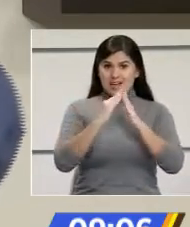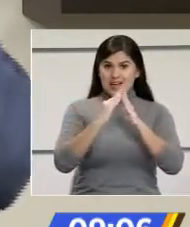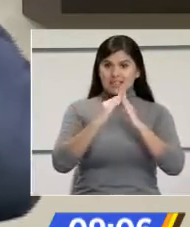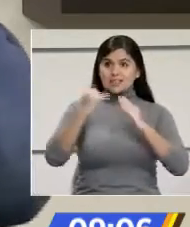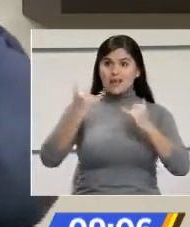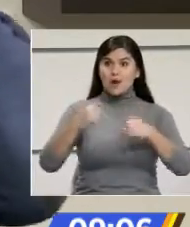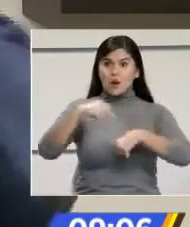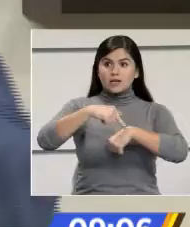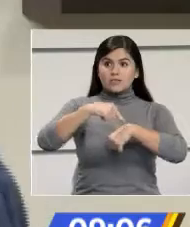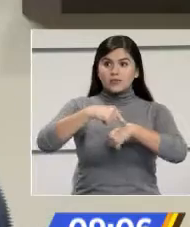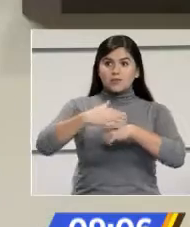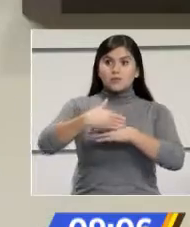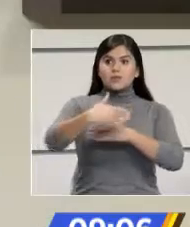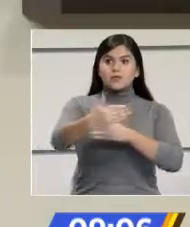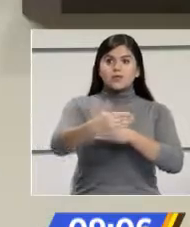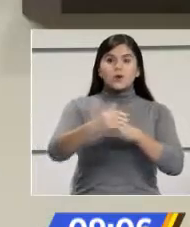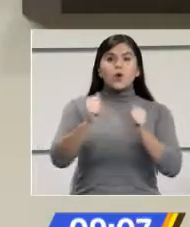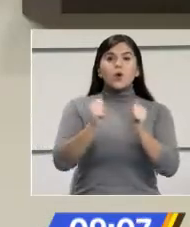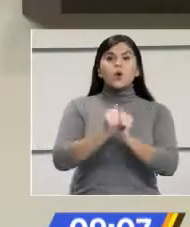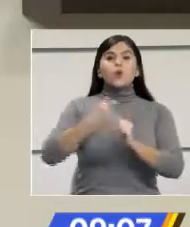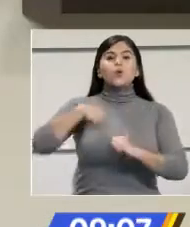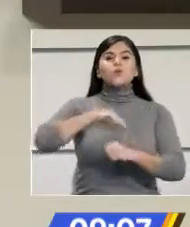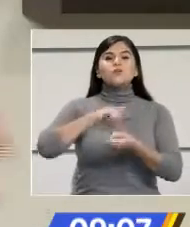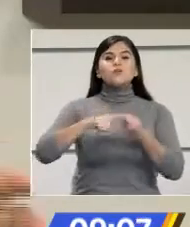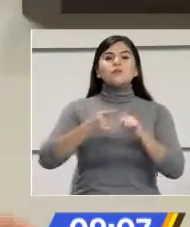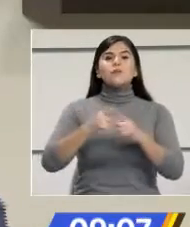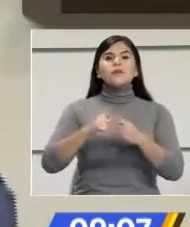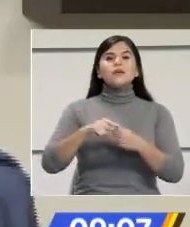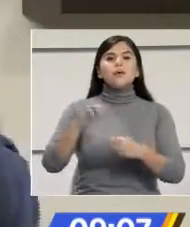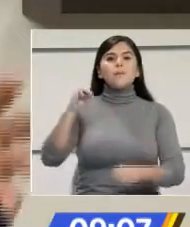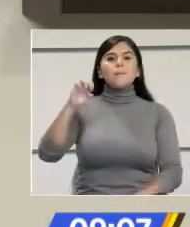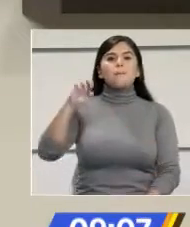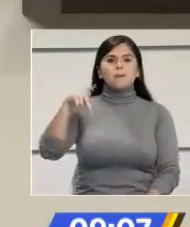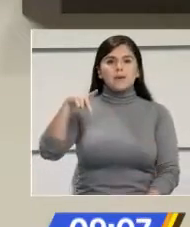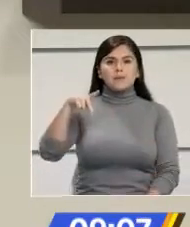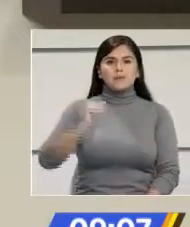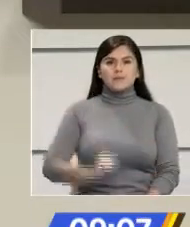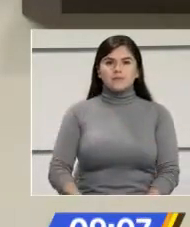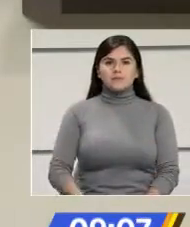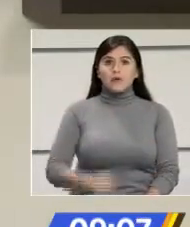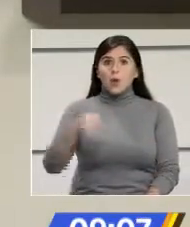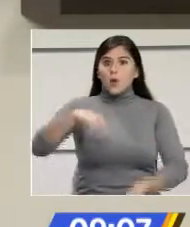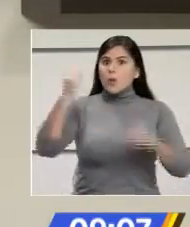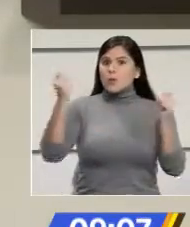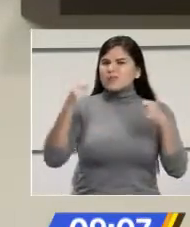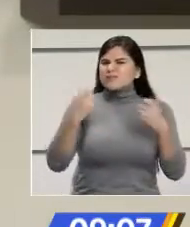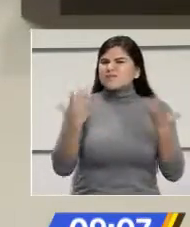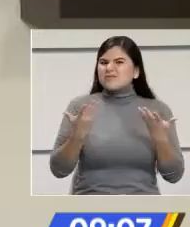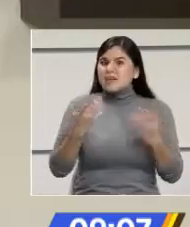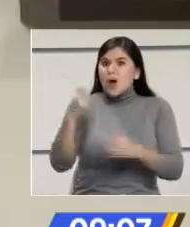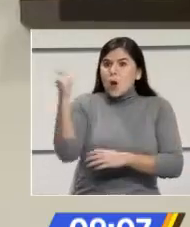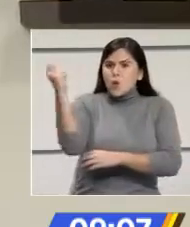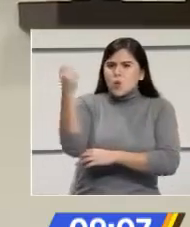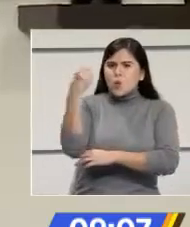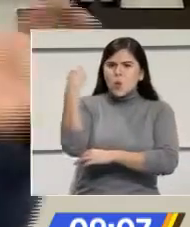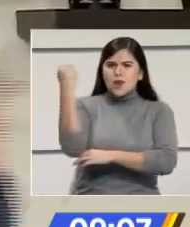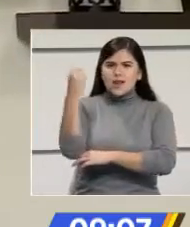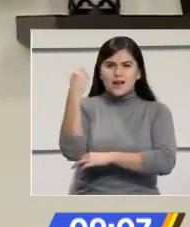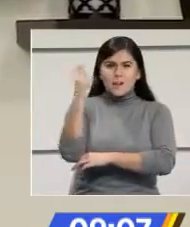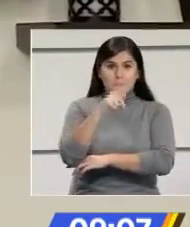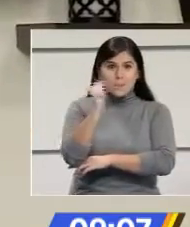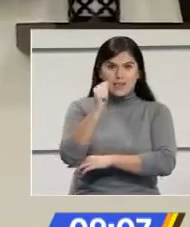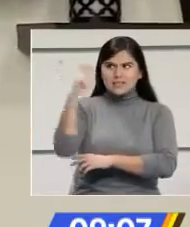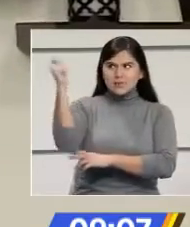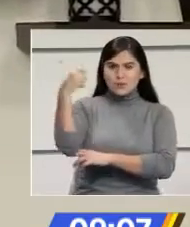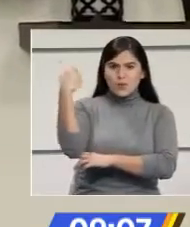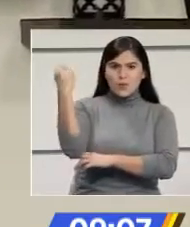de este momento estamos ya con nuestros amigos del Ministerio de Educación Pública. Hoy estamos celebrando la Guanacastequidad, toda esta